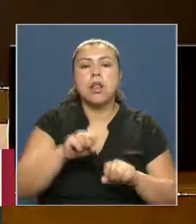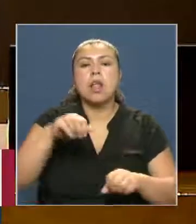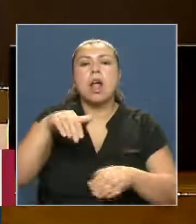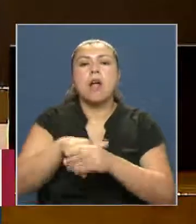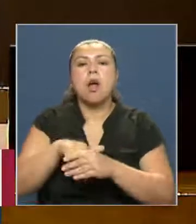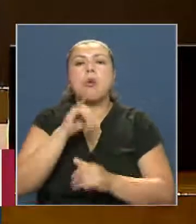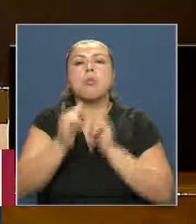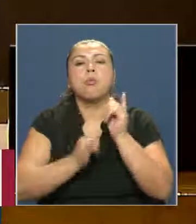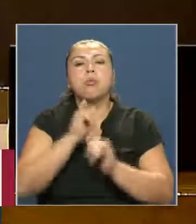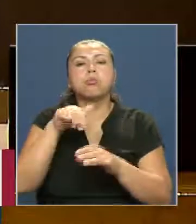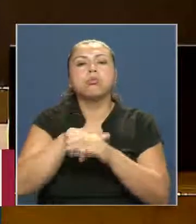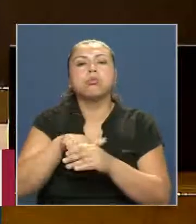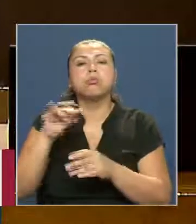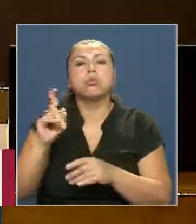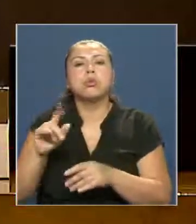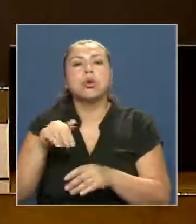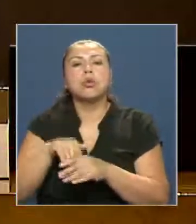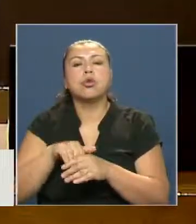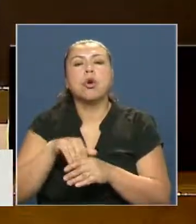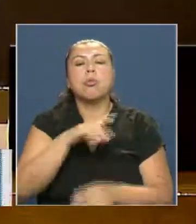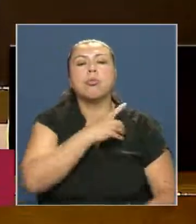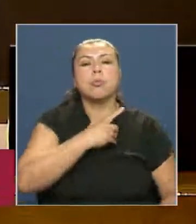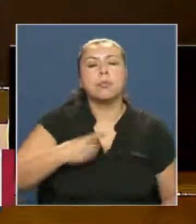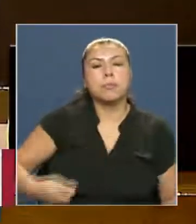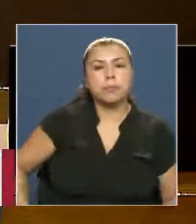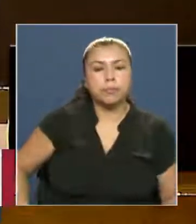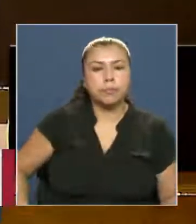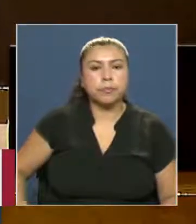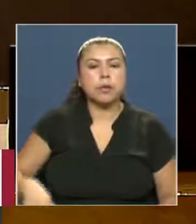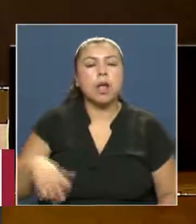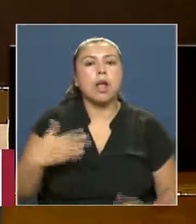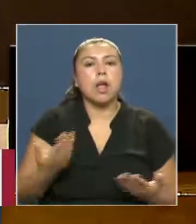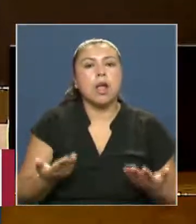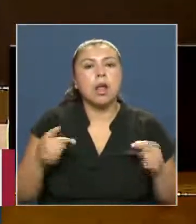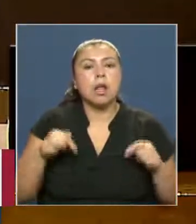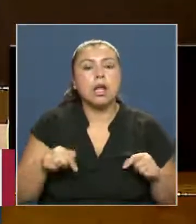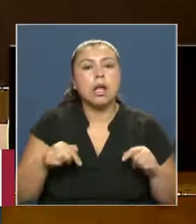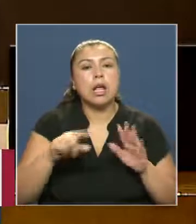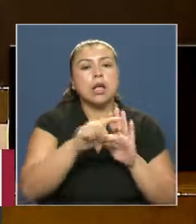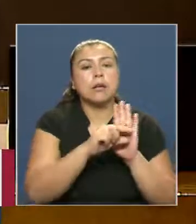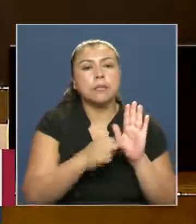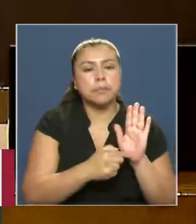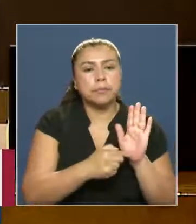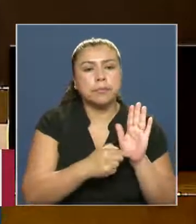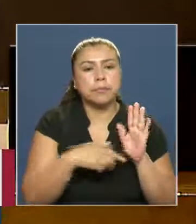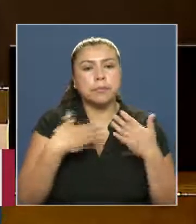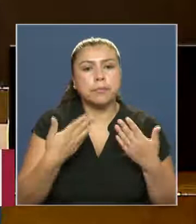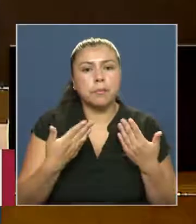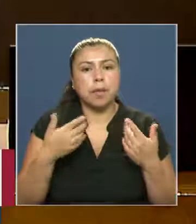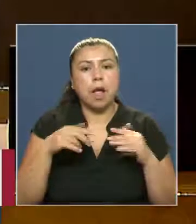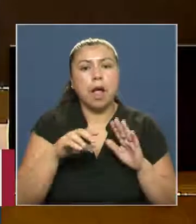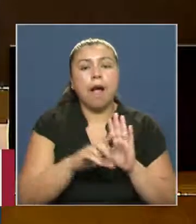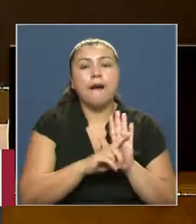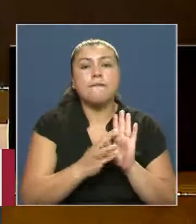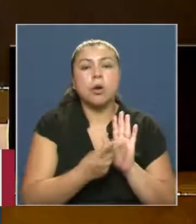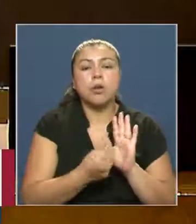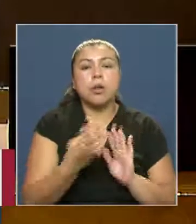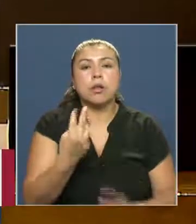de votación por parte de los parlamentarios. En los casos que allí se indica y que corresponde al boletín